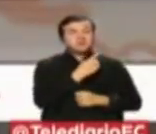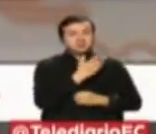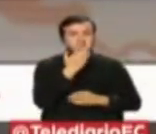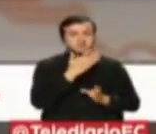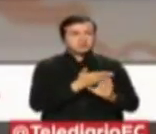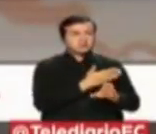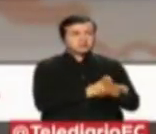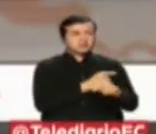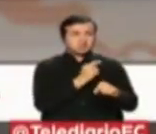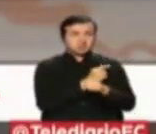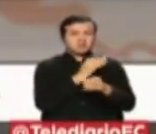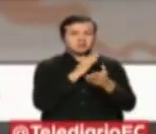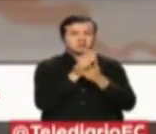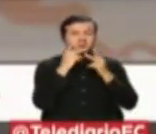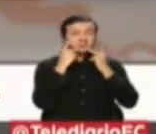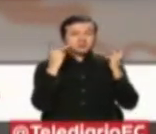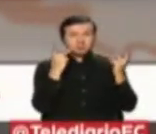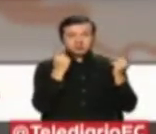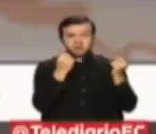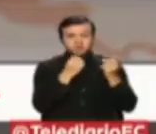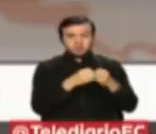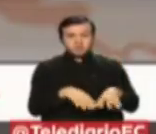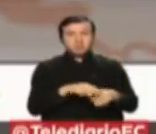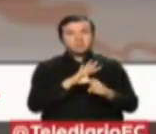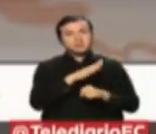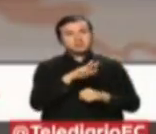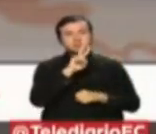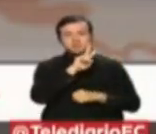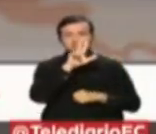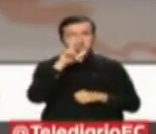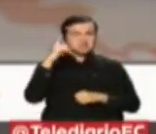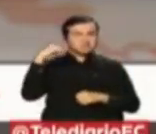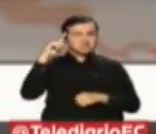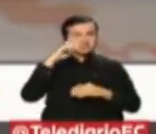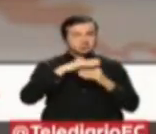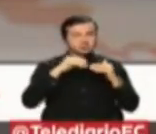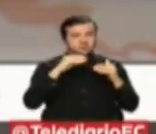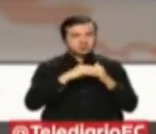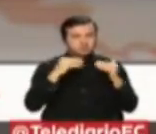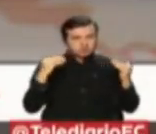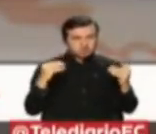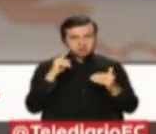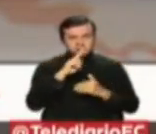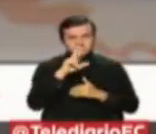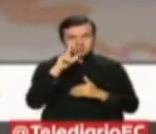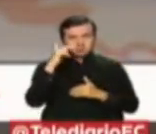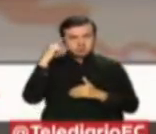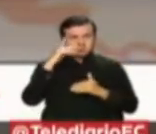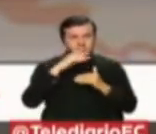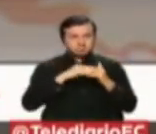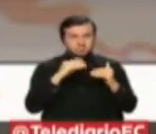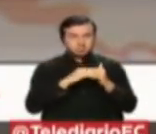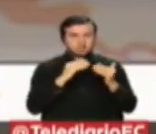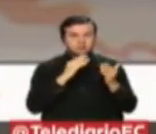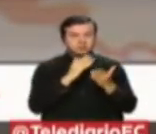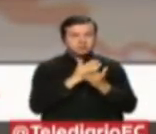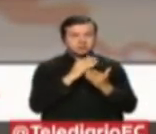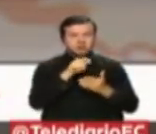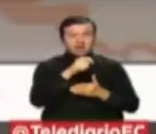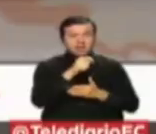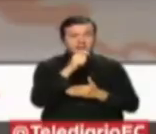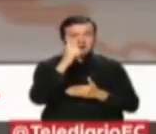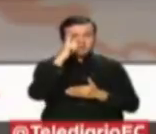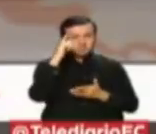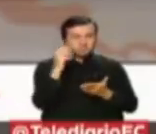cuando era gerente en medios públicos hubo un perjuicio de por lo menos 23 millones de dólares a los medios incautados que se usaban